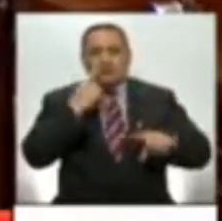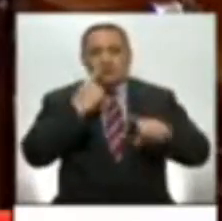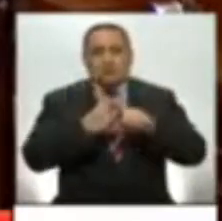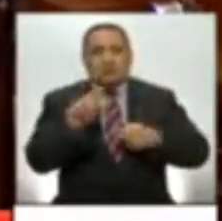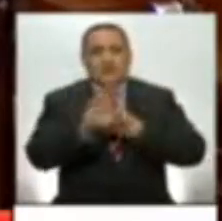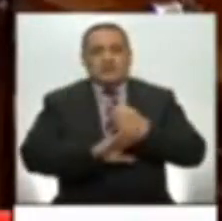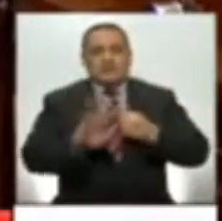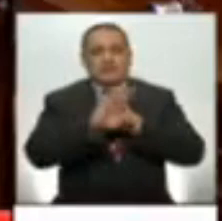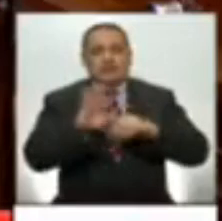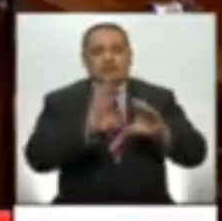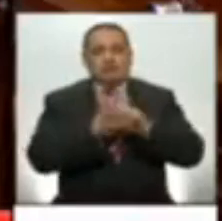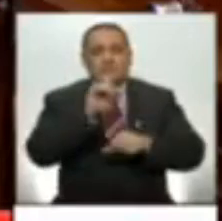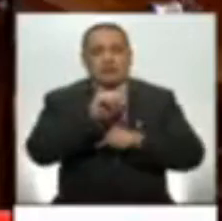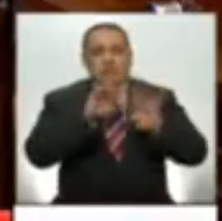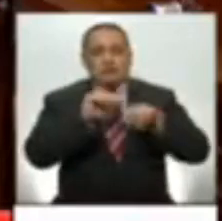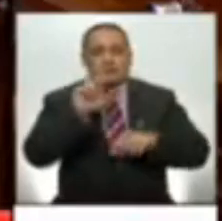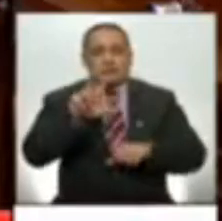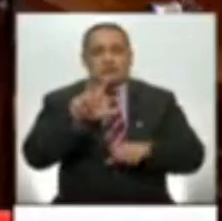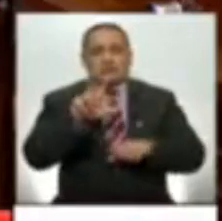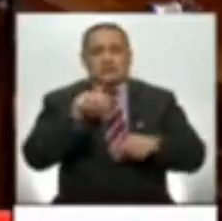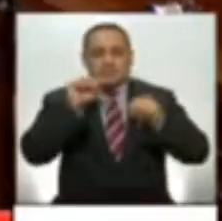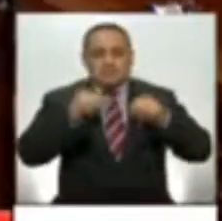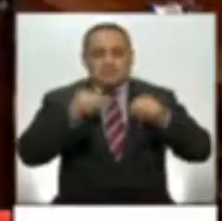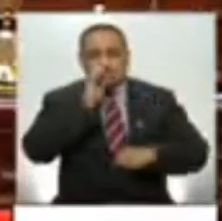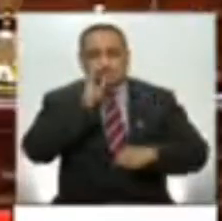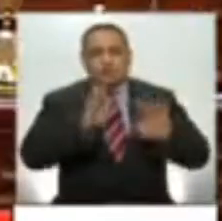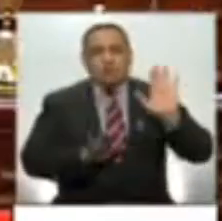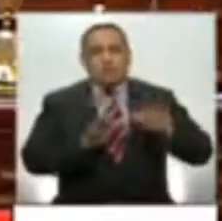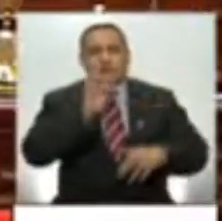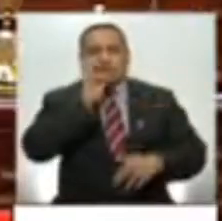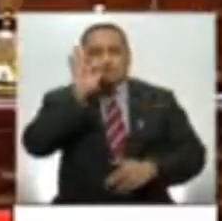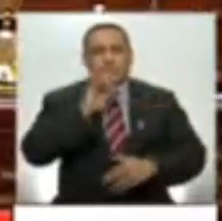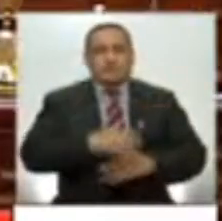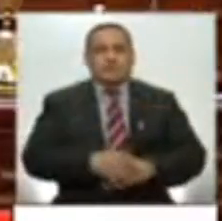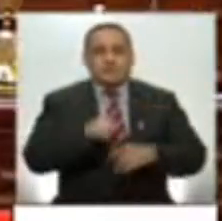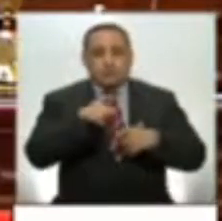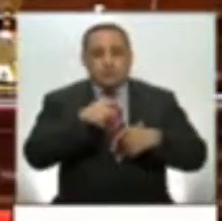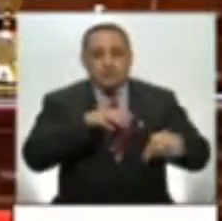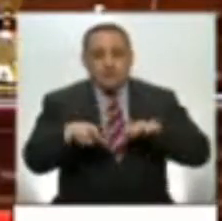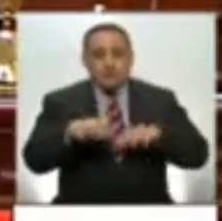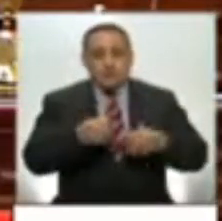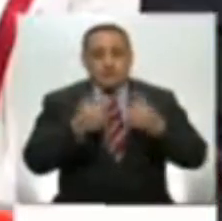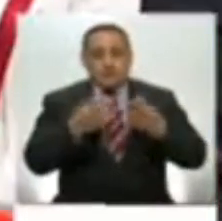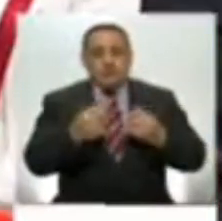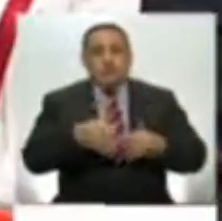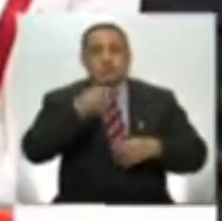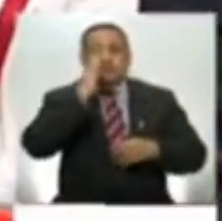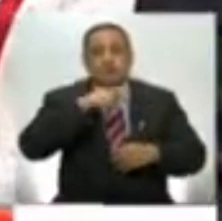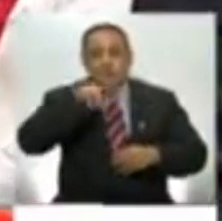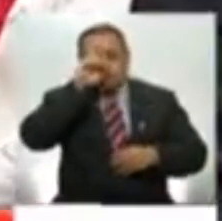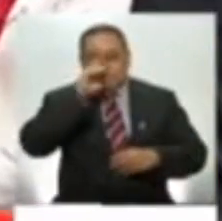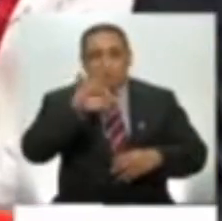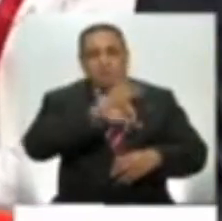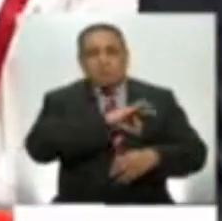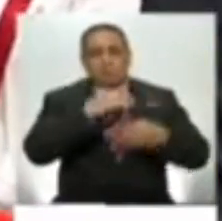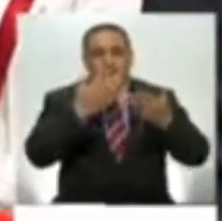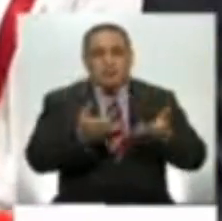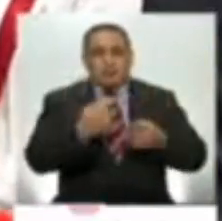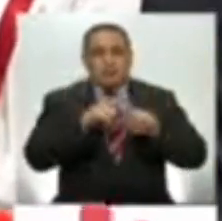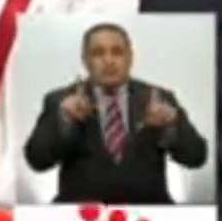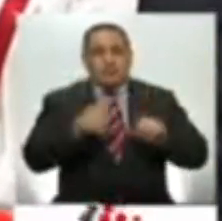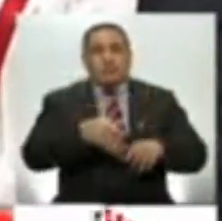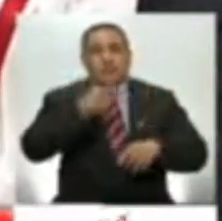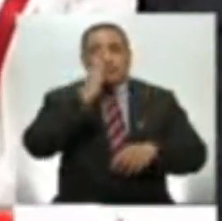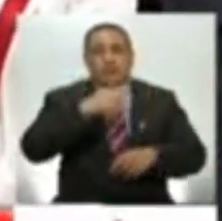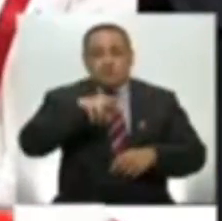la defensa de la Constitución del 93, sí, juro. Si así lo hace, que Dios y la patria lo premien, sino que